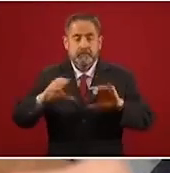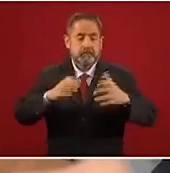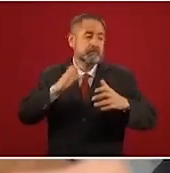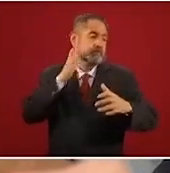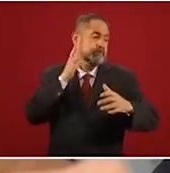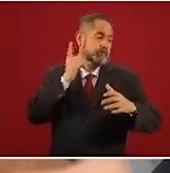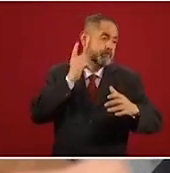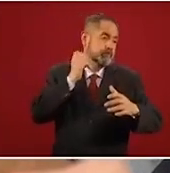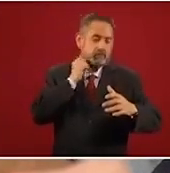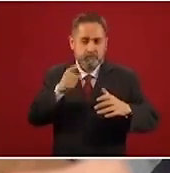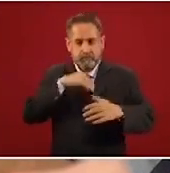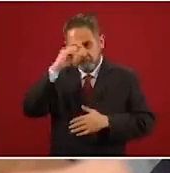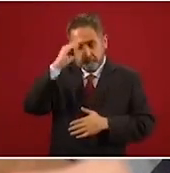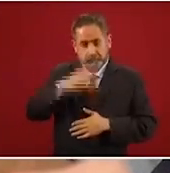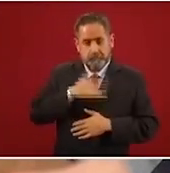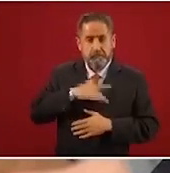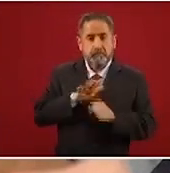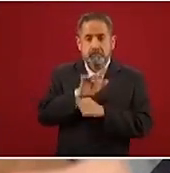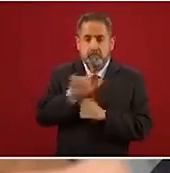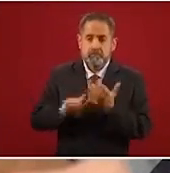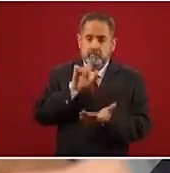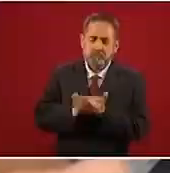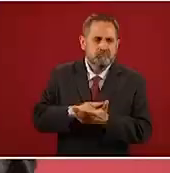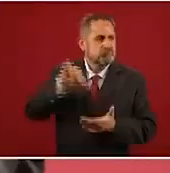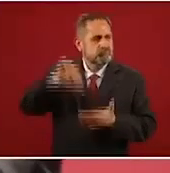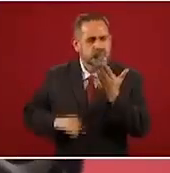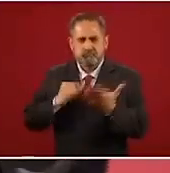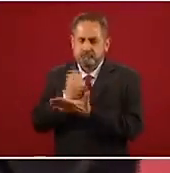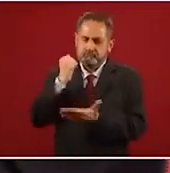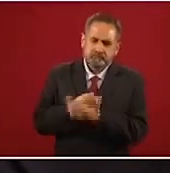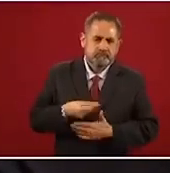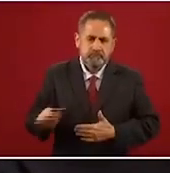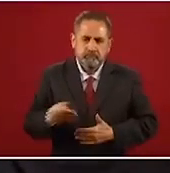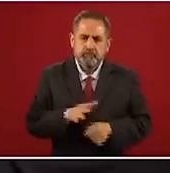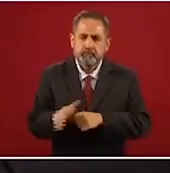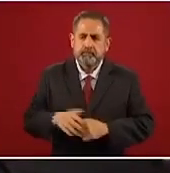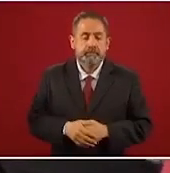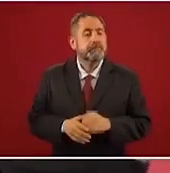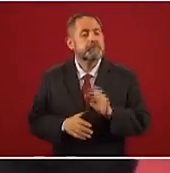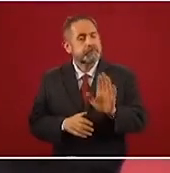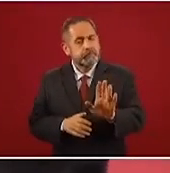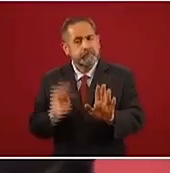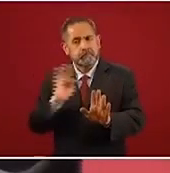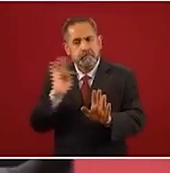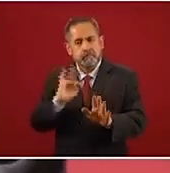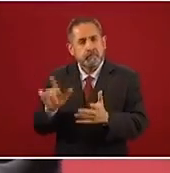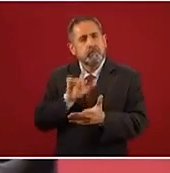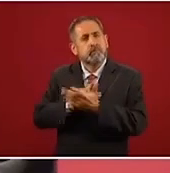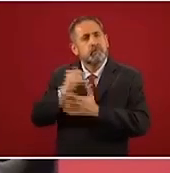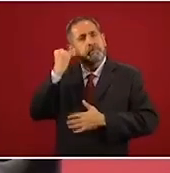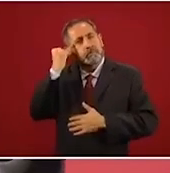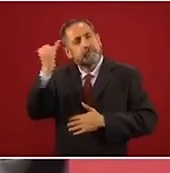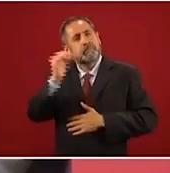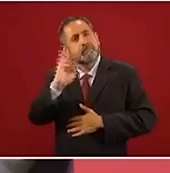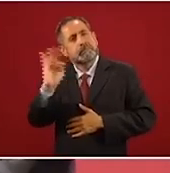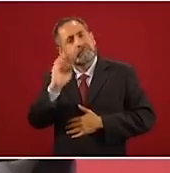tiene contemplado enviar una iniciativa preferente? Si tengo que enviar una iniciativa preferente… ¿Cuál va a ser? Sería